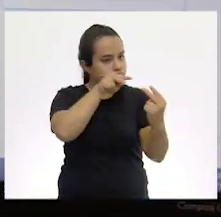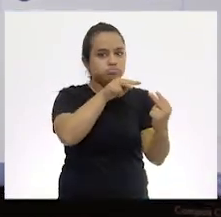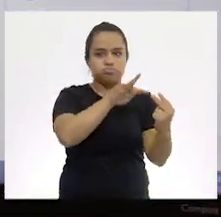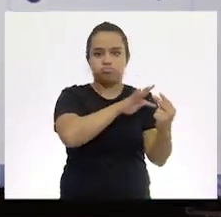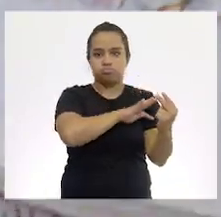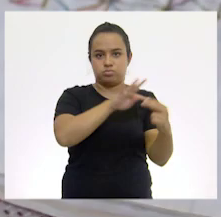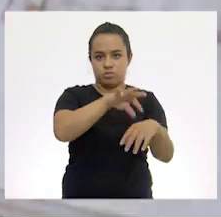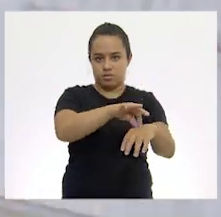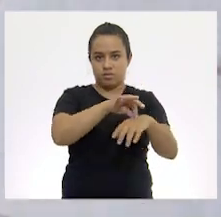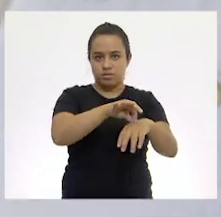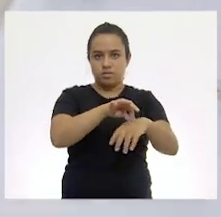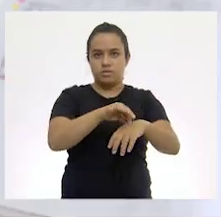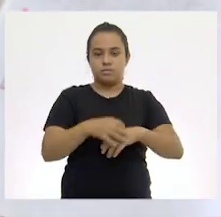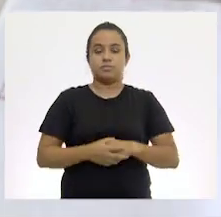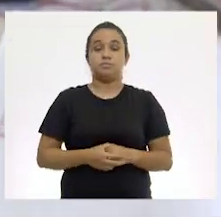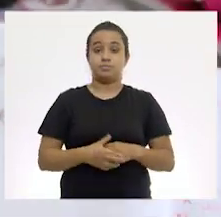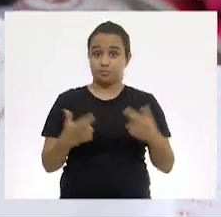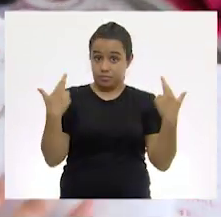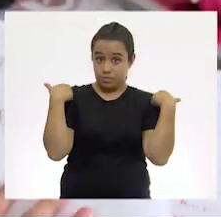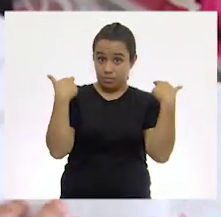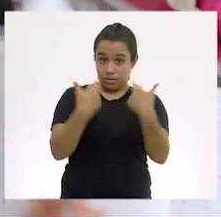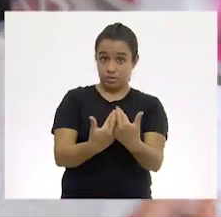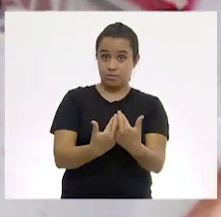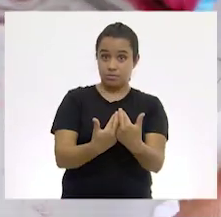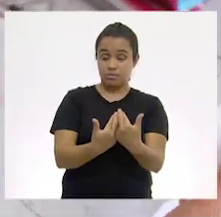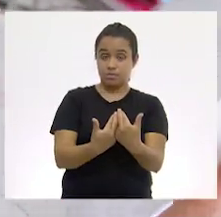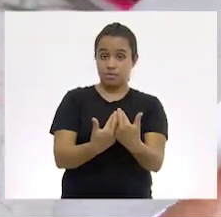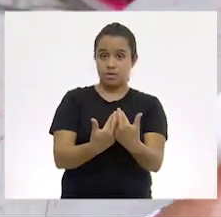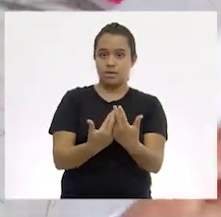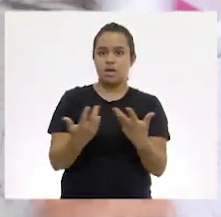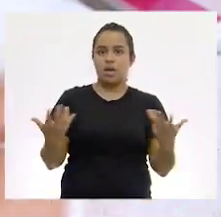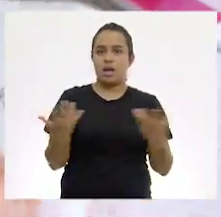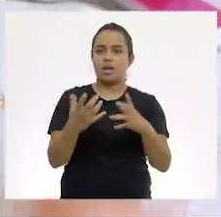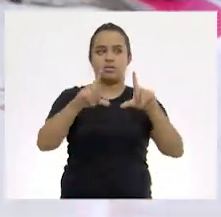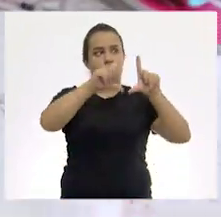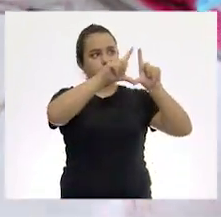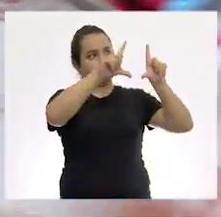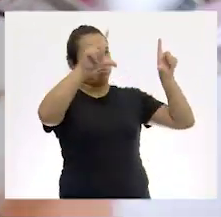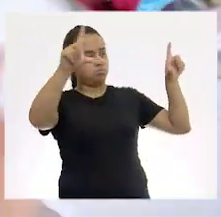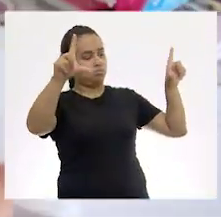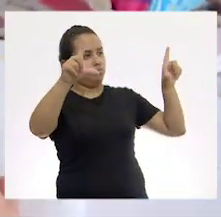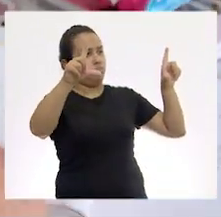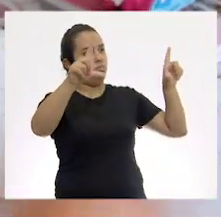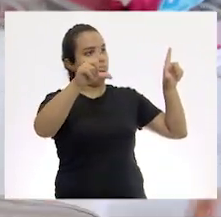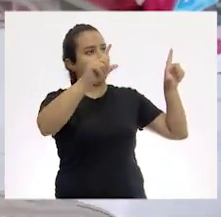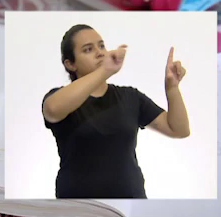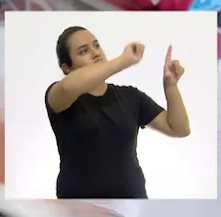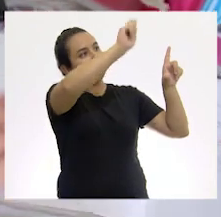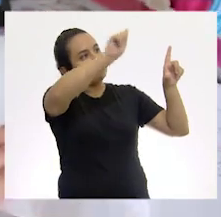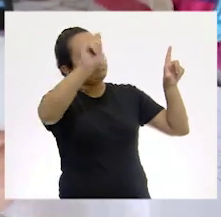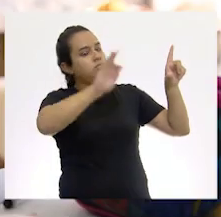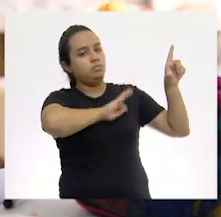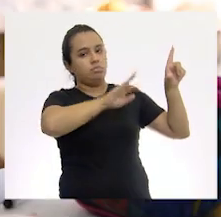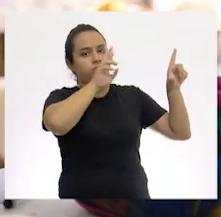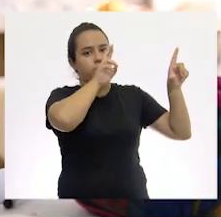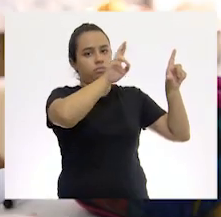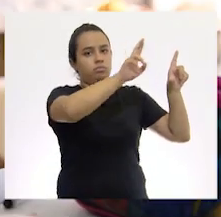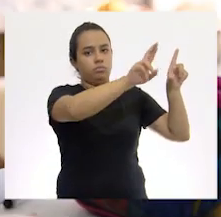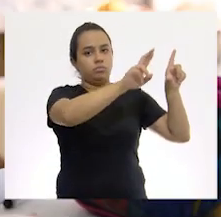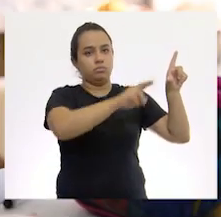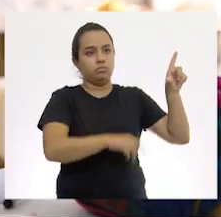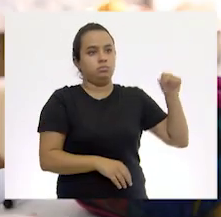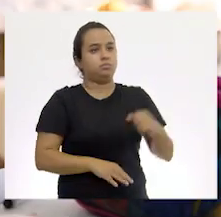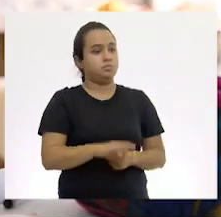los podemos ver presentes. Bueno, el maestro nos pone un pizarrón para poder ahí contestar.